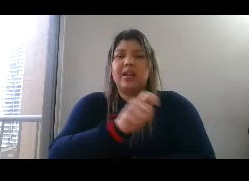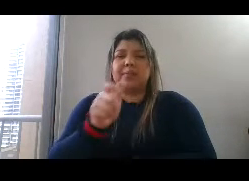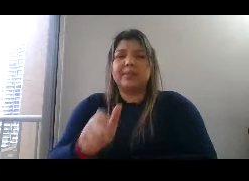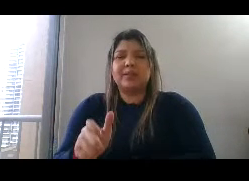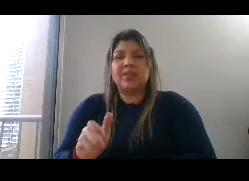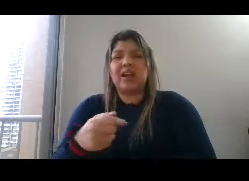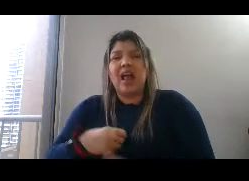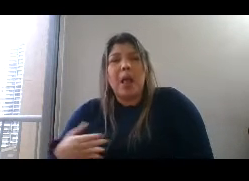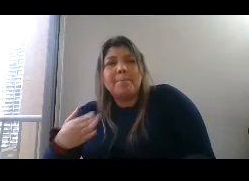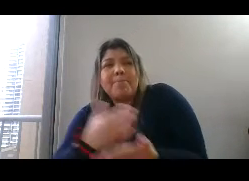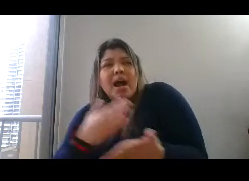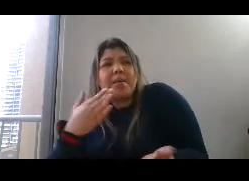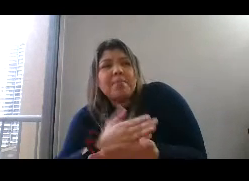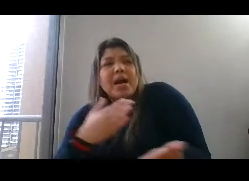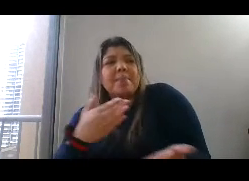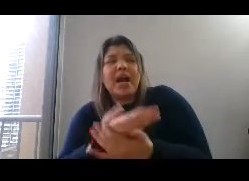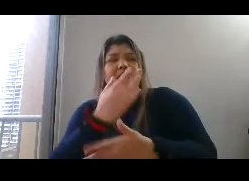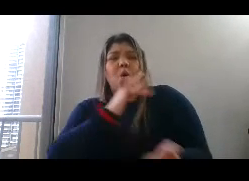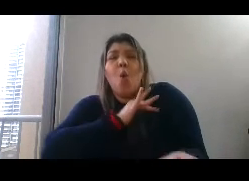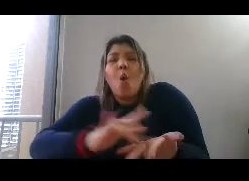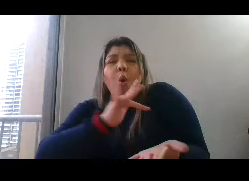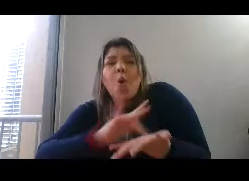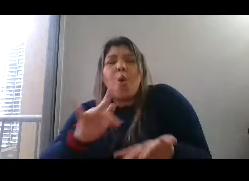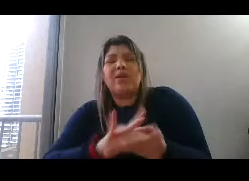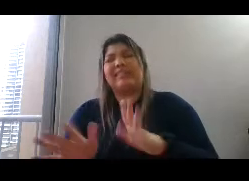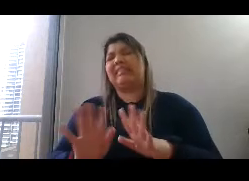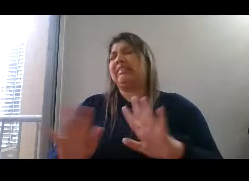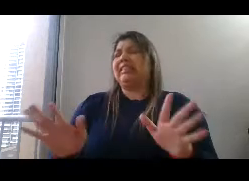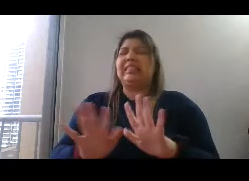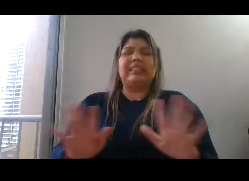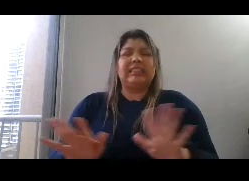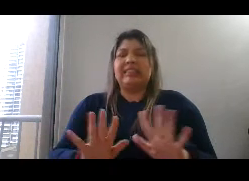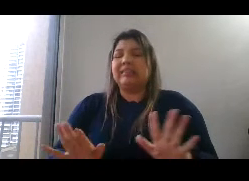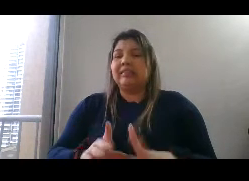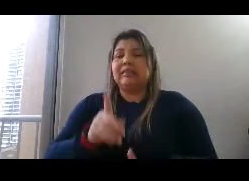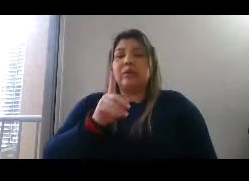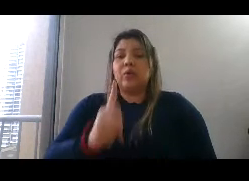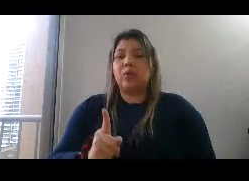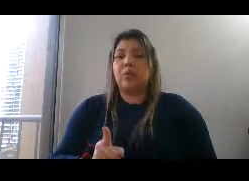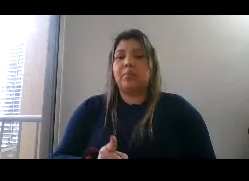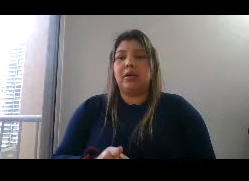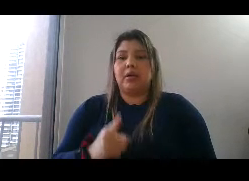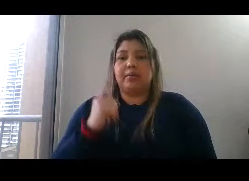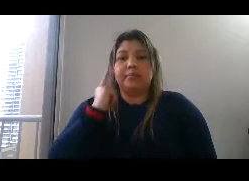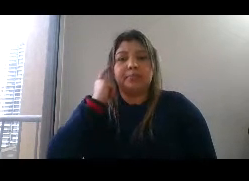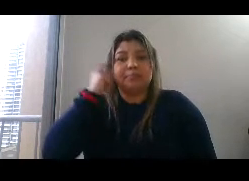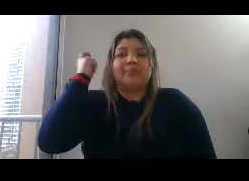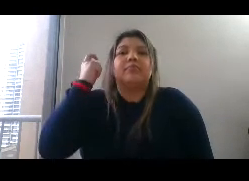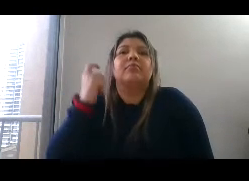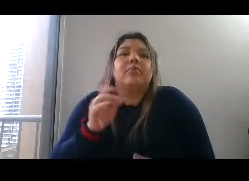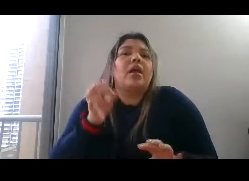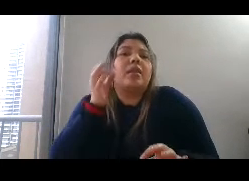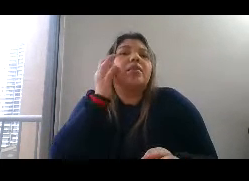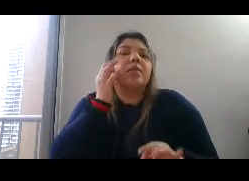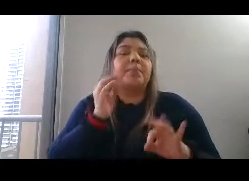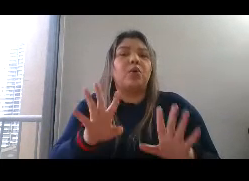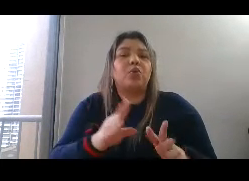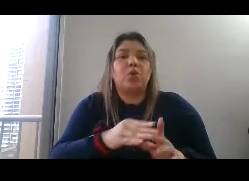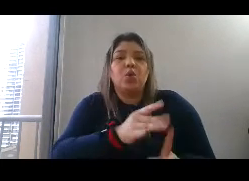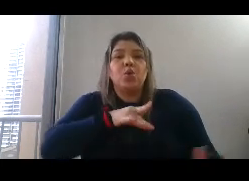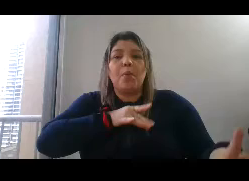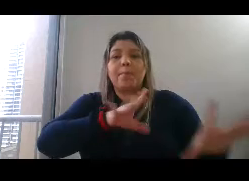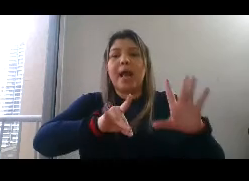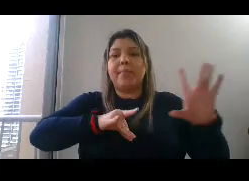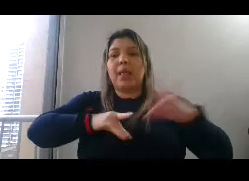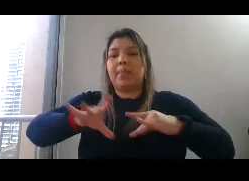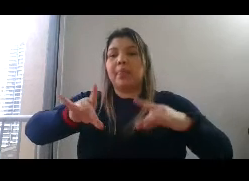solicite, no demande servicios, ya que se corre un riesgo mayor de contagiarse por COVID-19